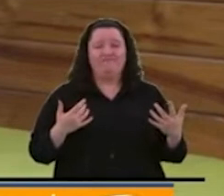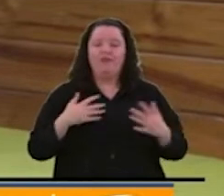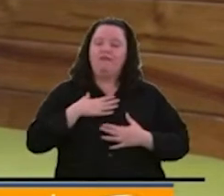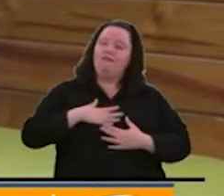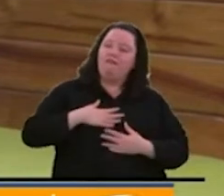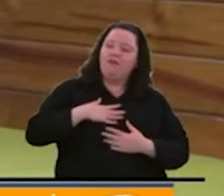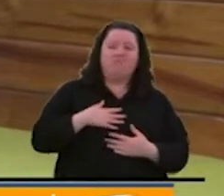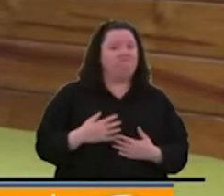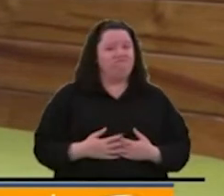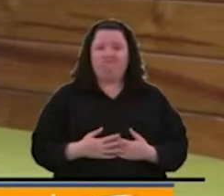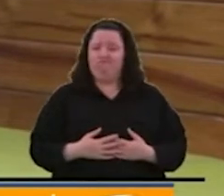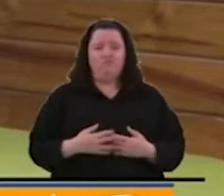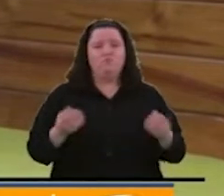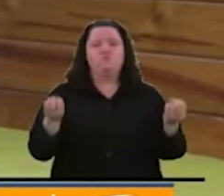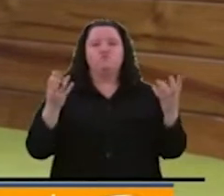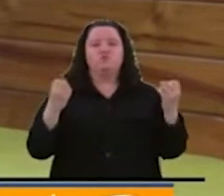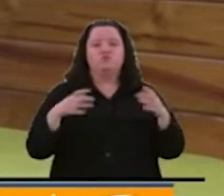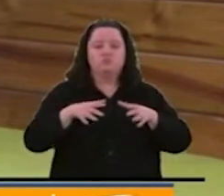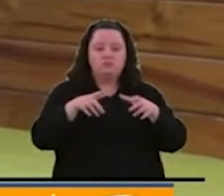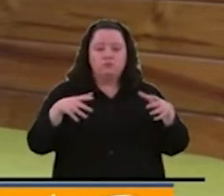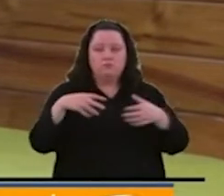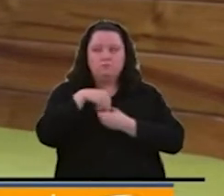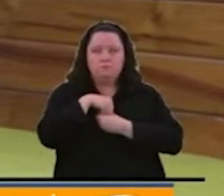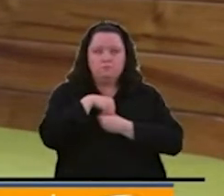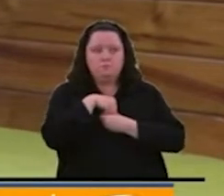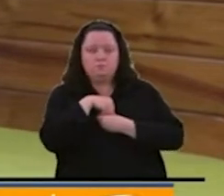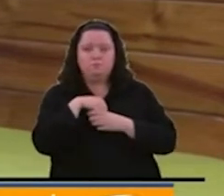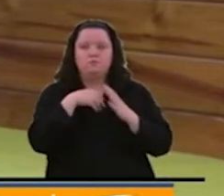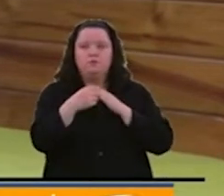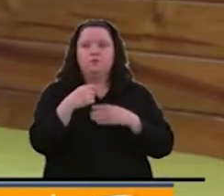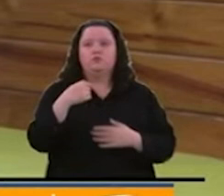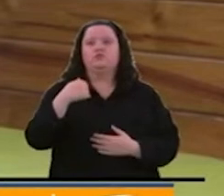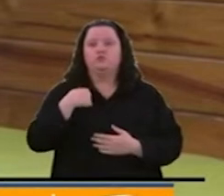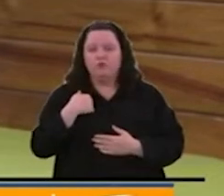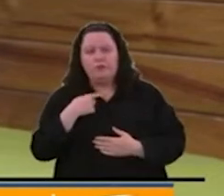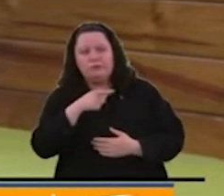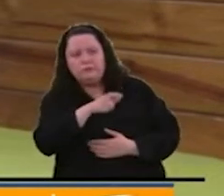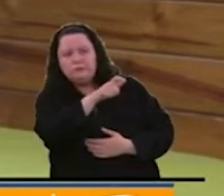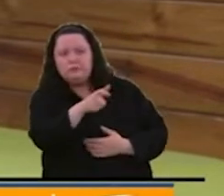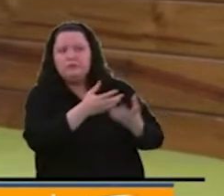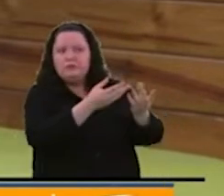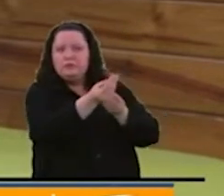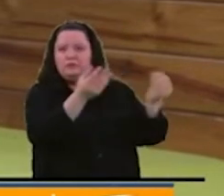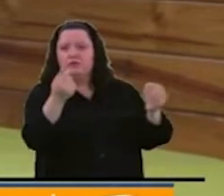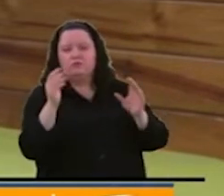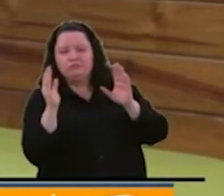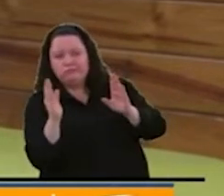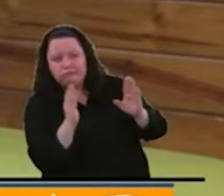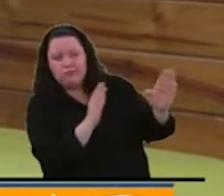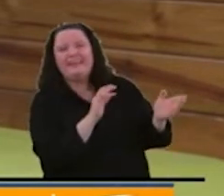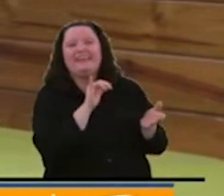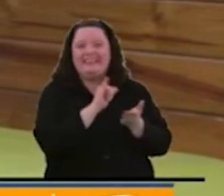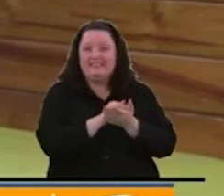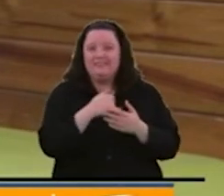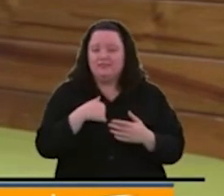no pudieron estar tranquilos, muchos estuvieron en confinamiento y yo estuve acompañando, atendiendo a muchas de estas poblaciones.